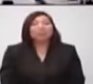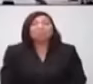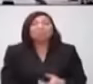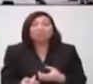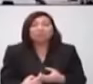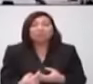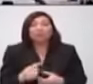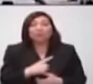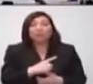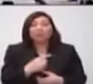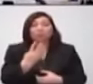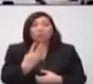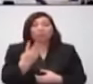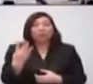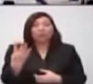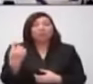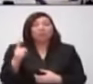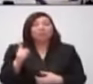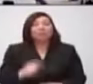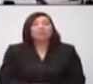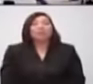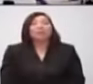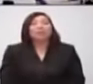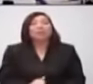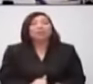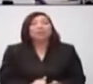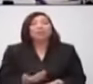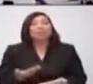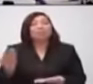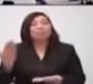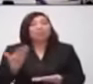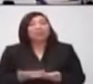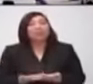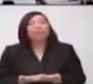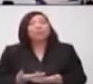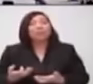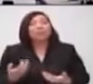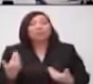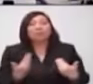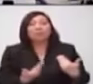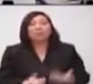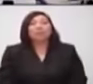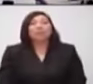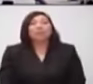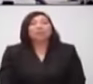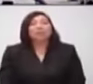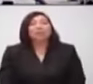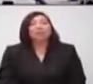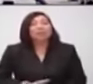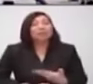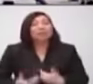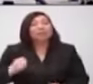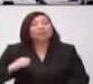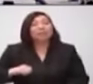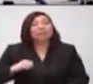recuperar 144 millones y que se destinaron al programa de inversiones que traía el señor